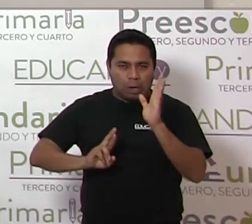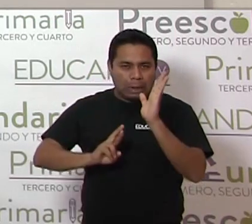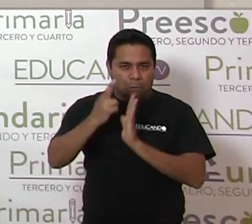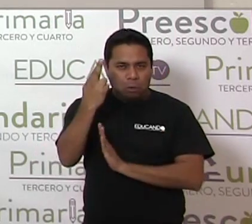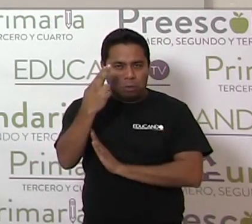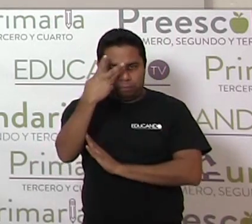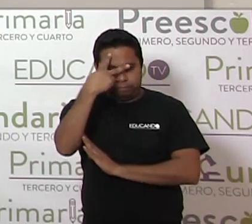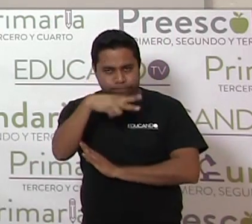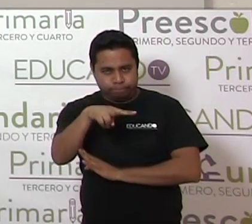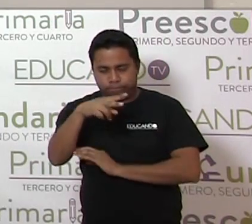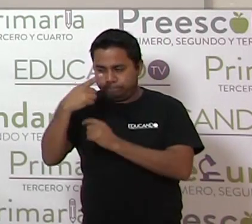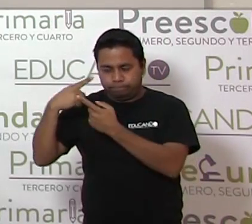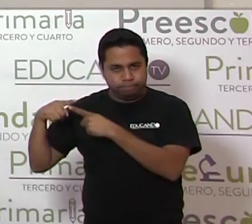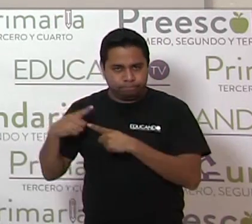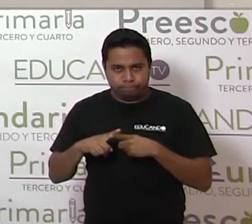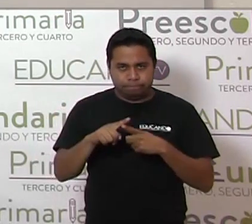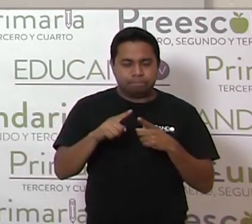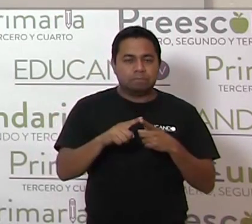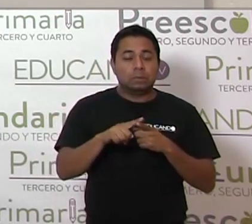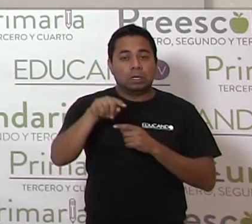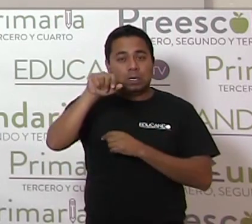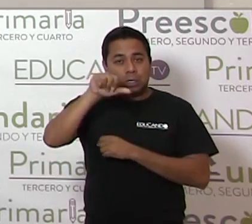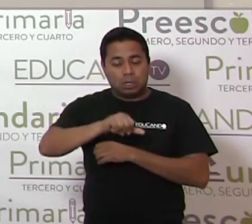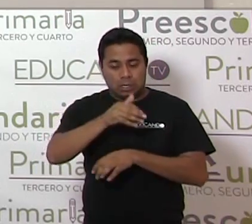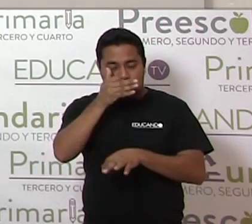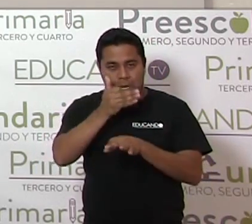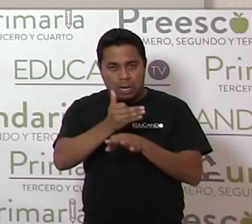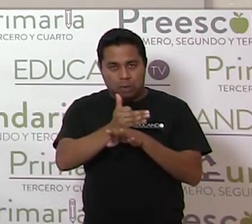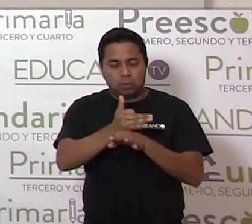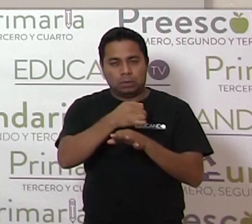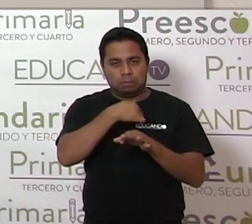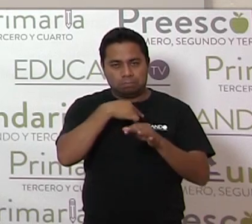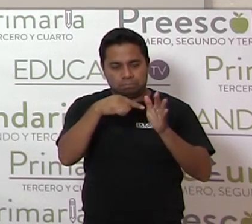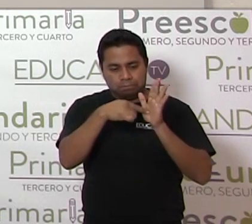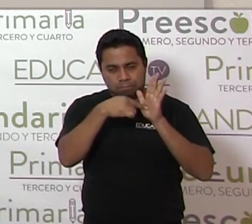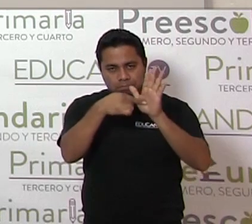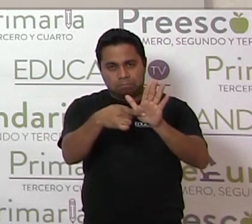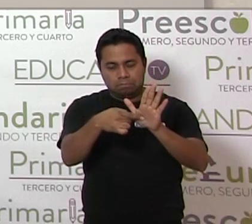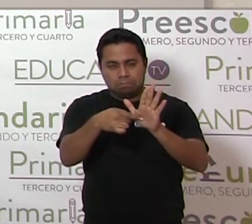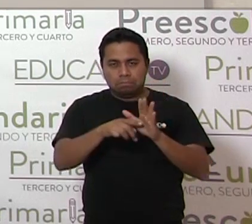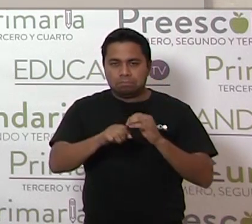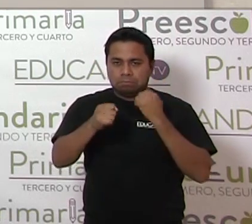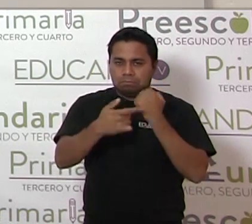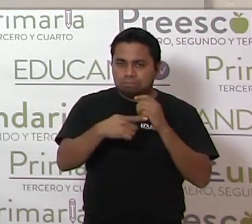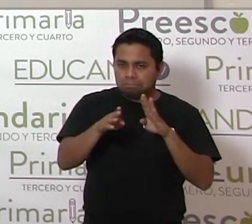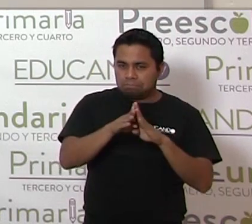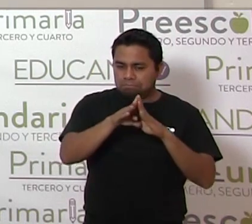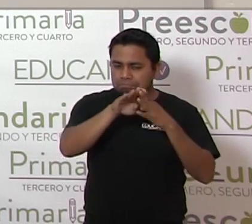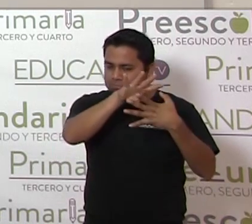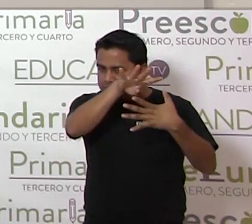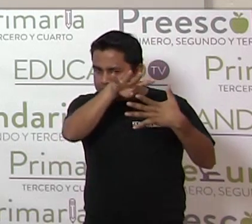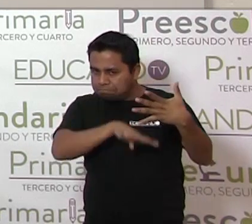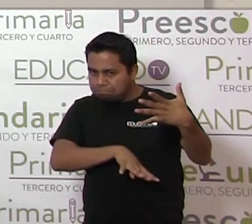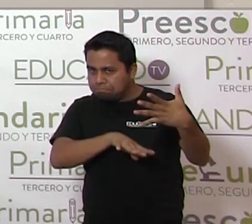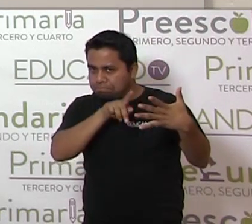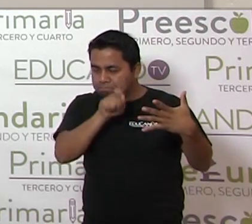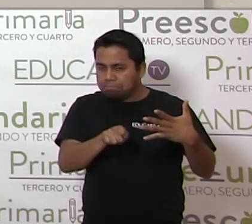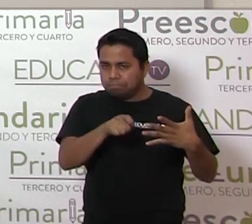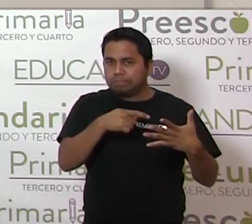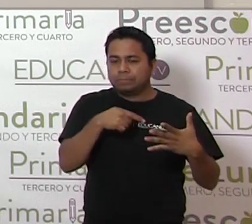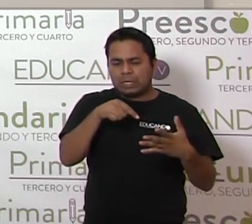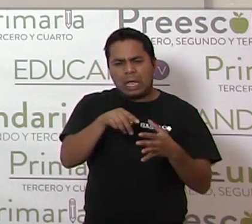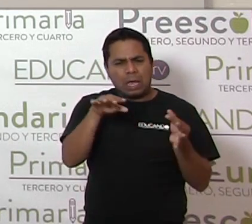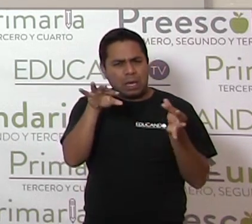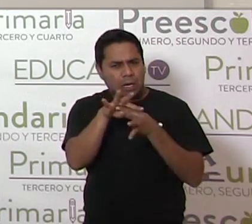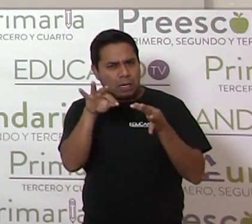Revolución Mexicana, etc. En esta ocasión yo te traigo un pequeño relato o proceso histórico, el